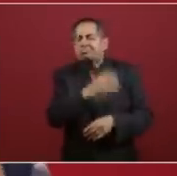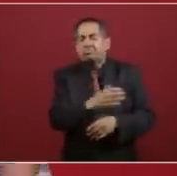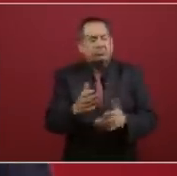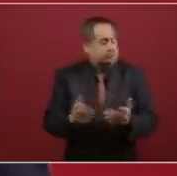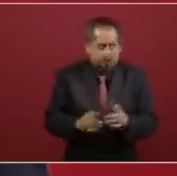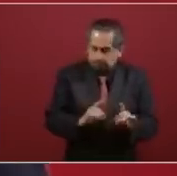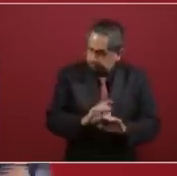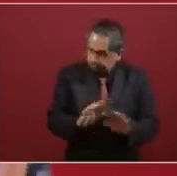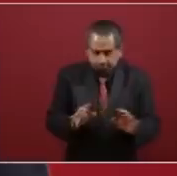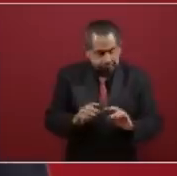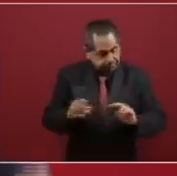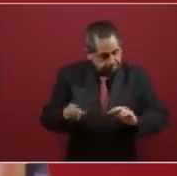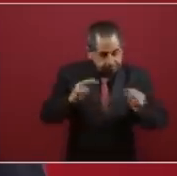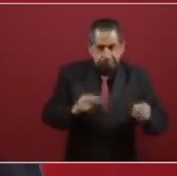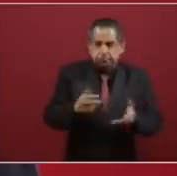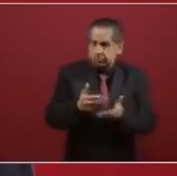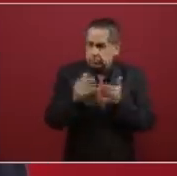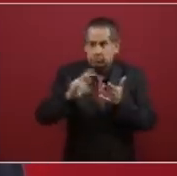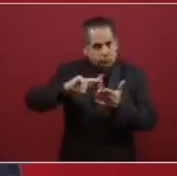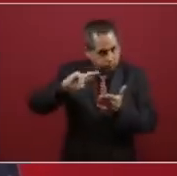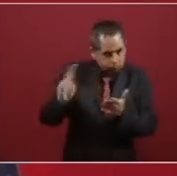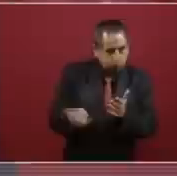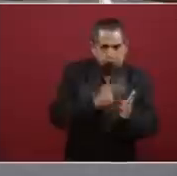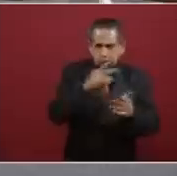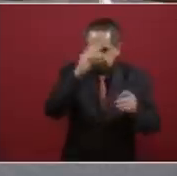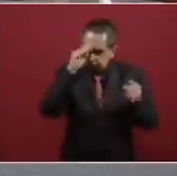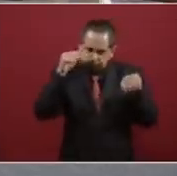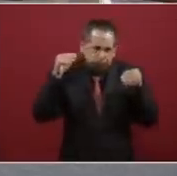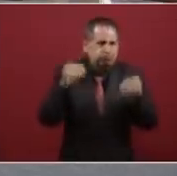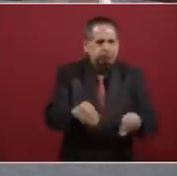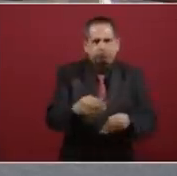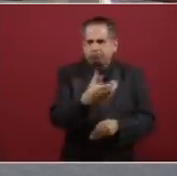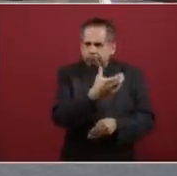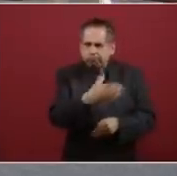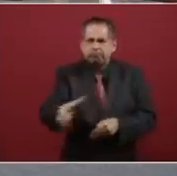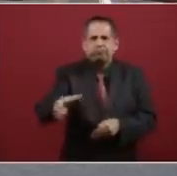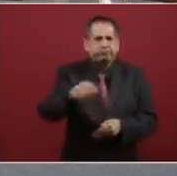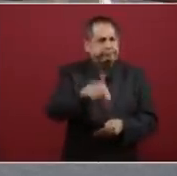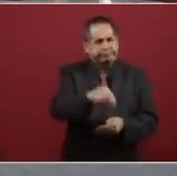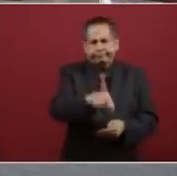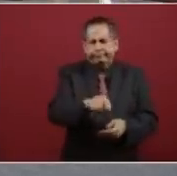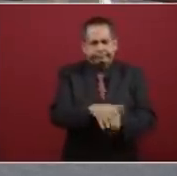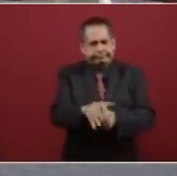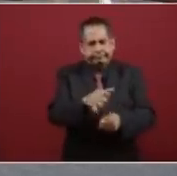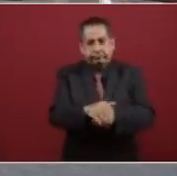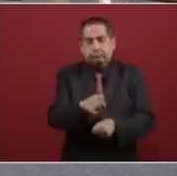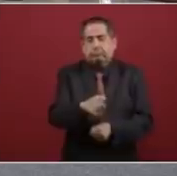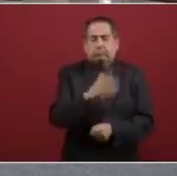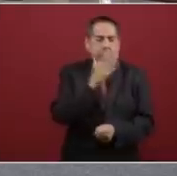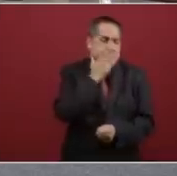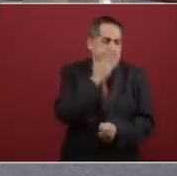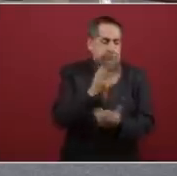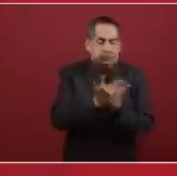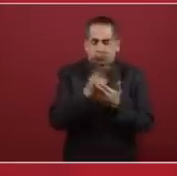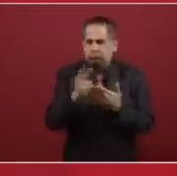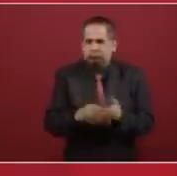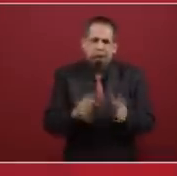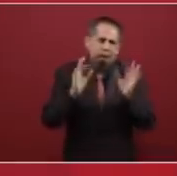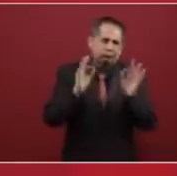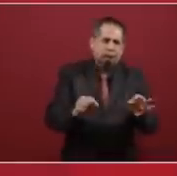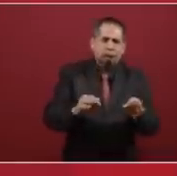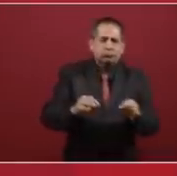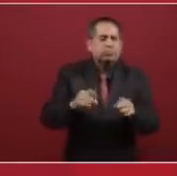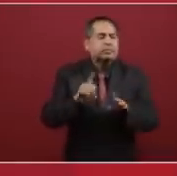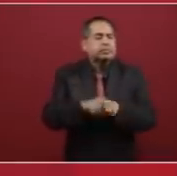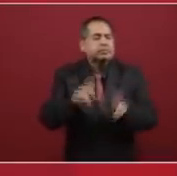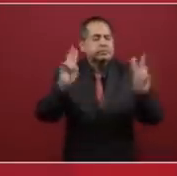Ahora estamos regresando al campo. Es un programa muy bueno, el